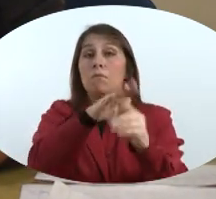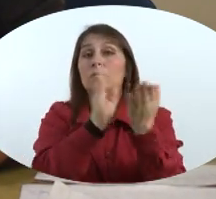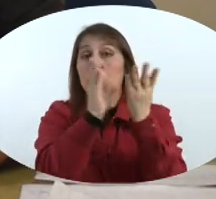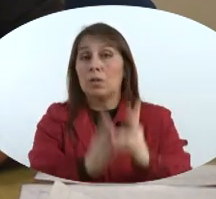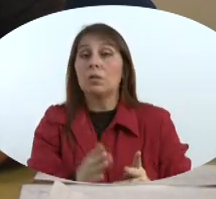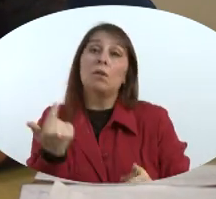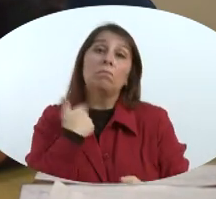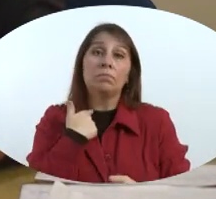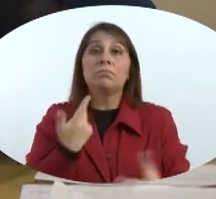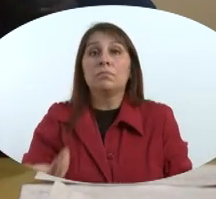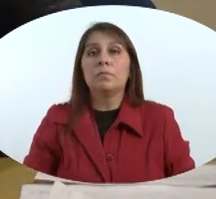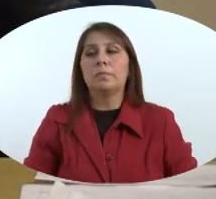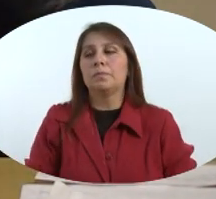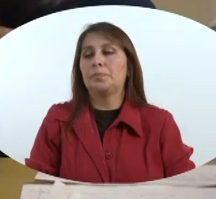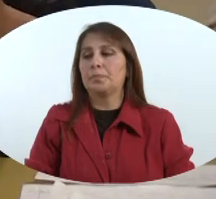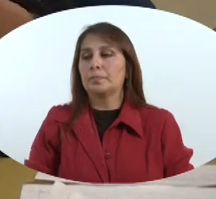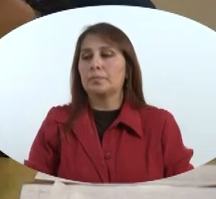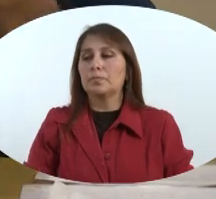estudiantil